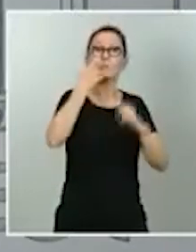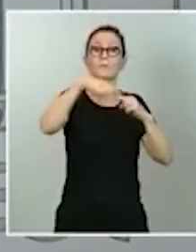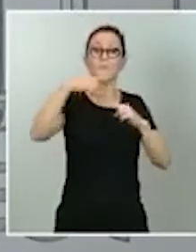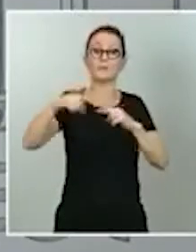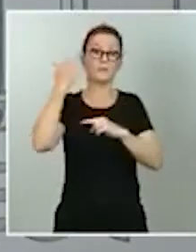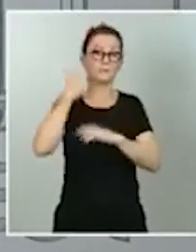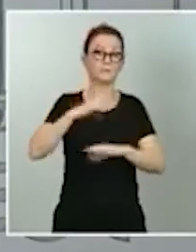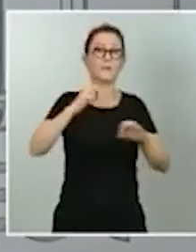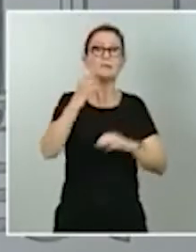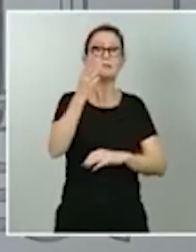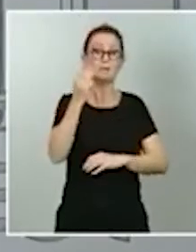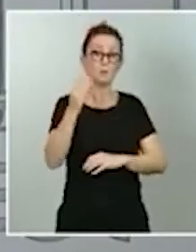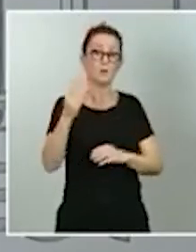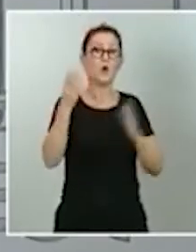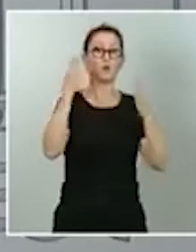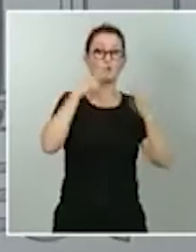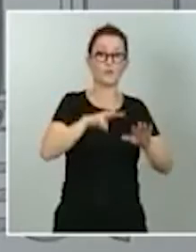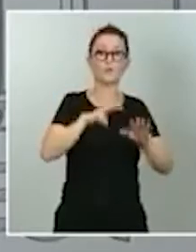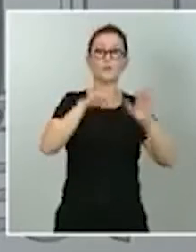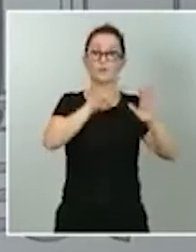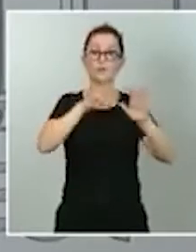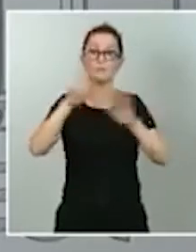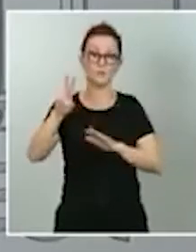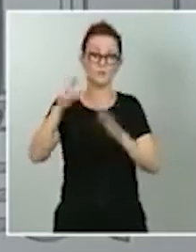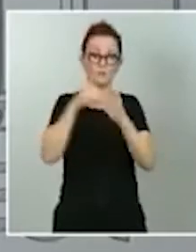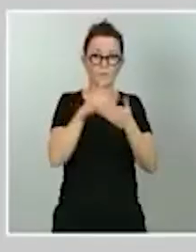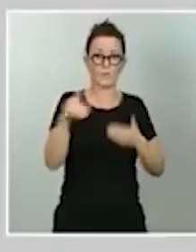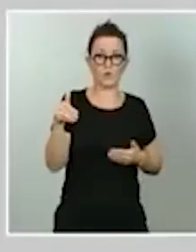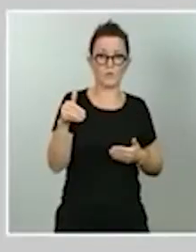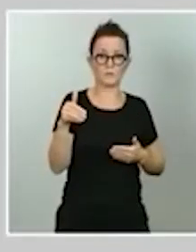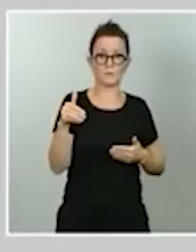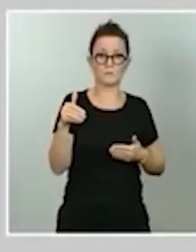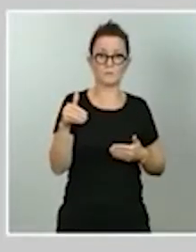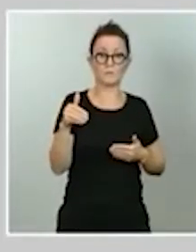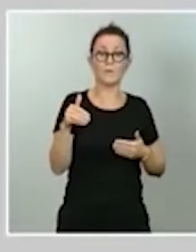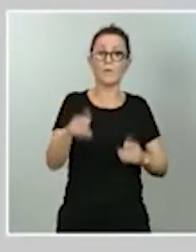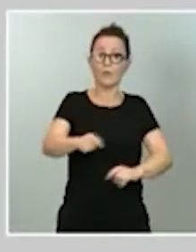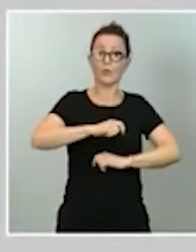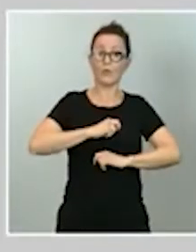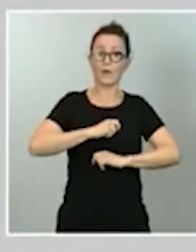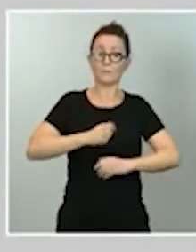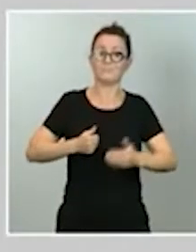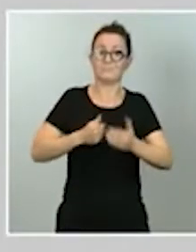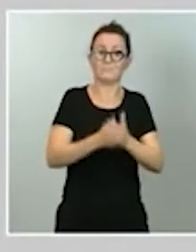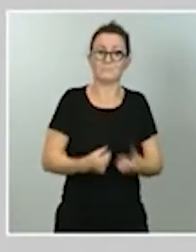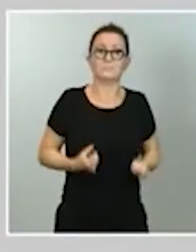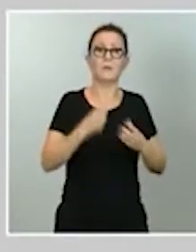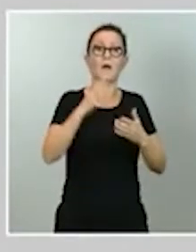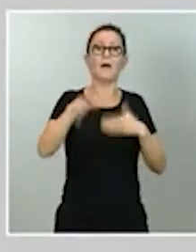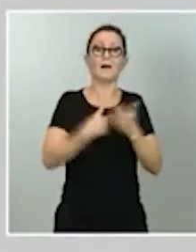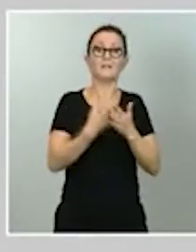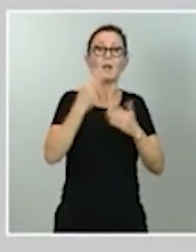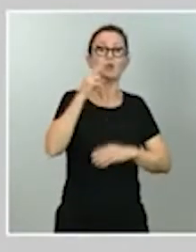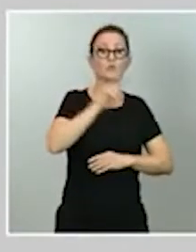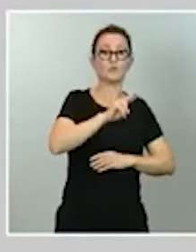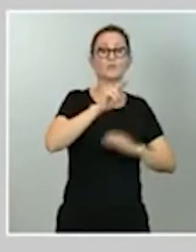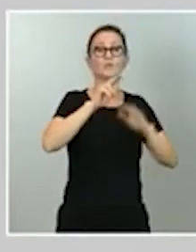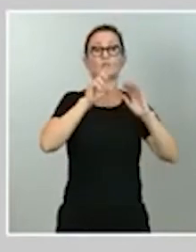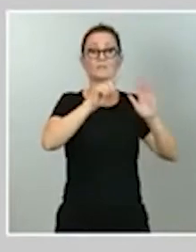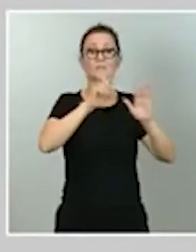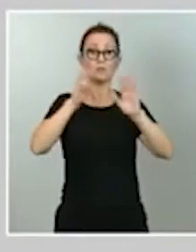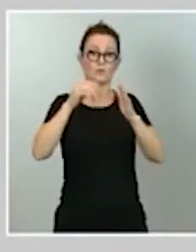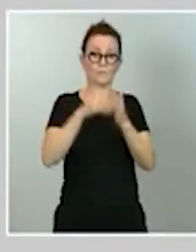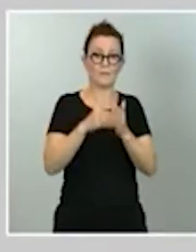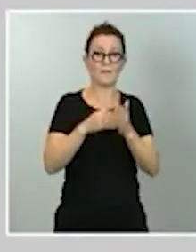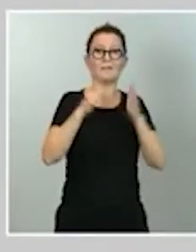mil 882 millones que hace que el techo de gastos se eleve hasta los 168 mil 661